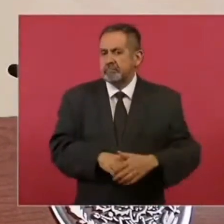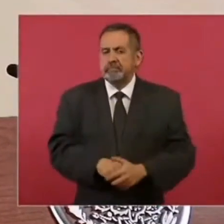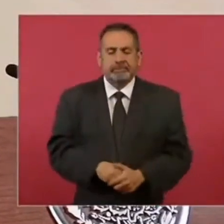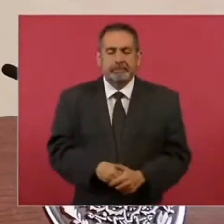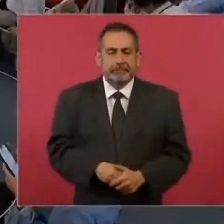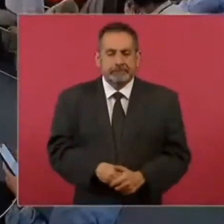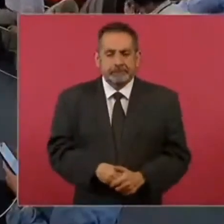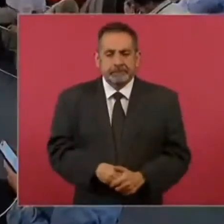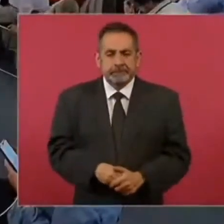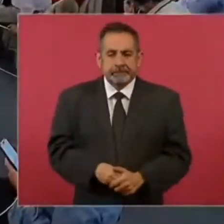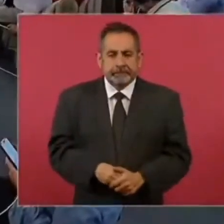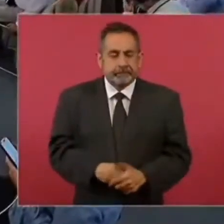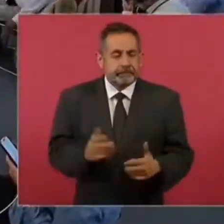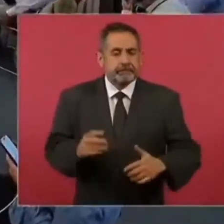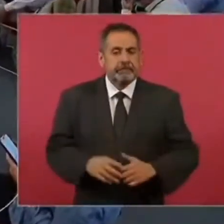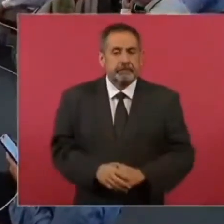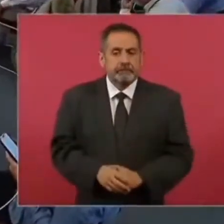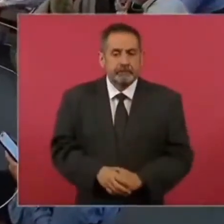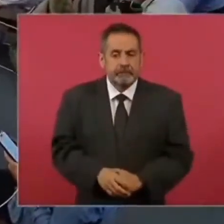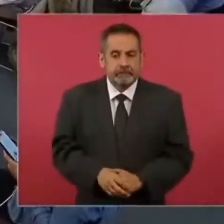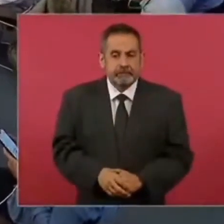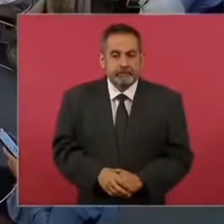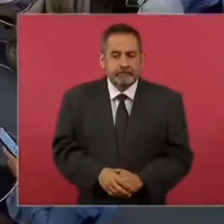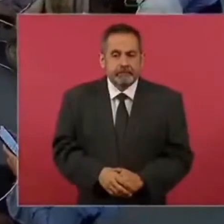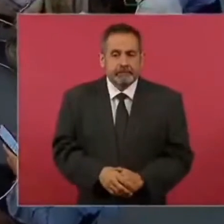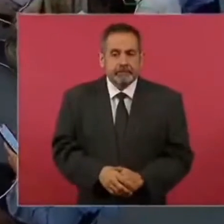Pero entonces, ¿por qué?